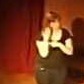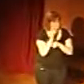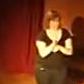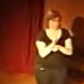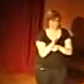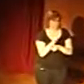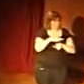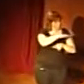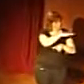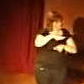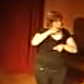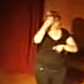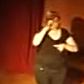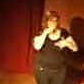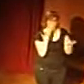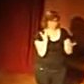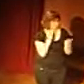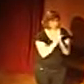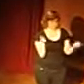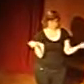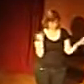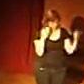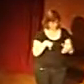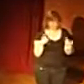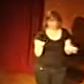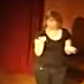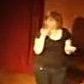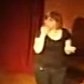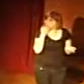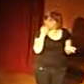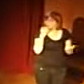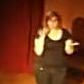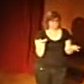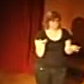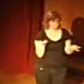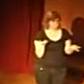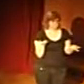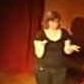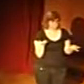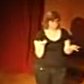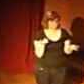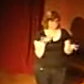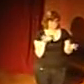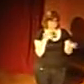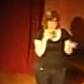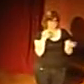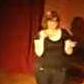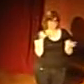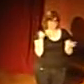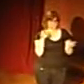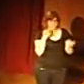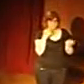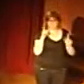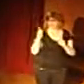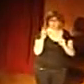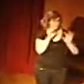muchos reales sitios hoy desaparecidos No aquí H les es he puesto simplemente tranquilos no les voy a poner al 97 les voy a